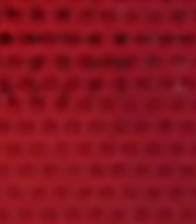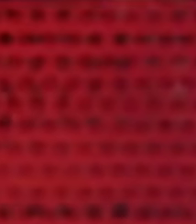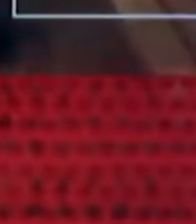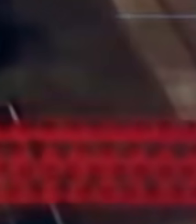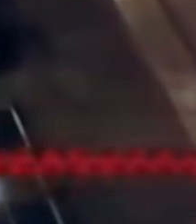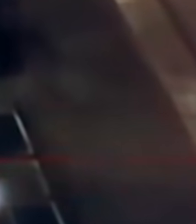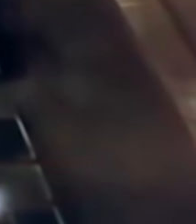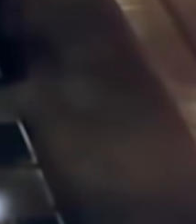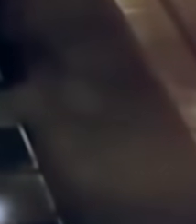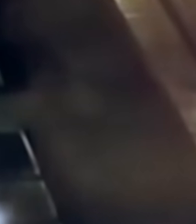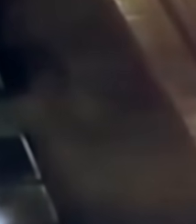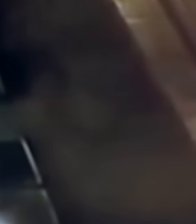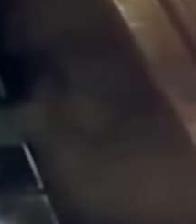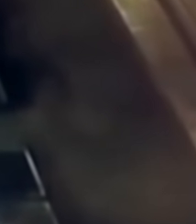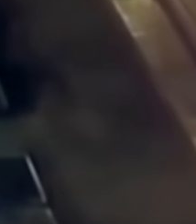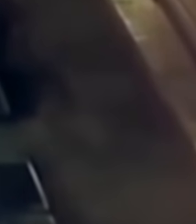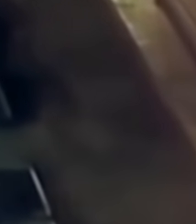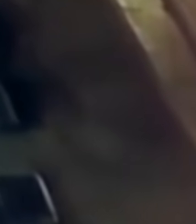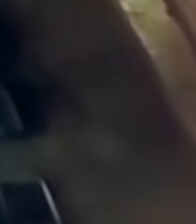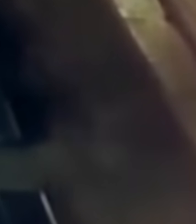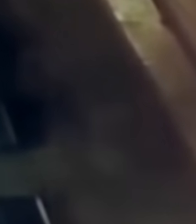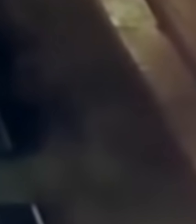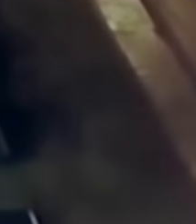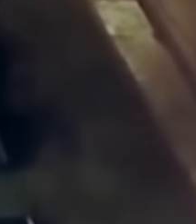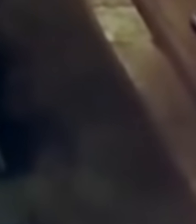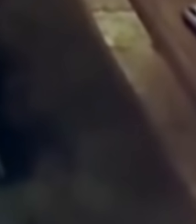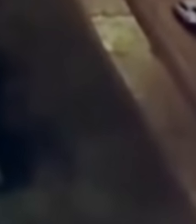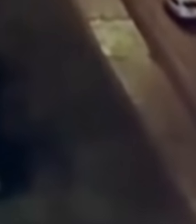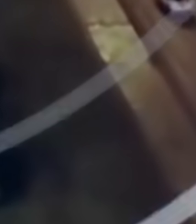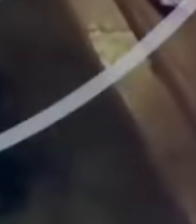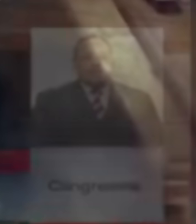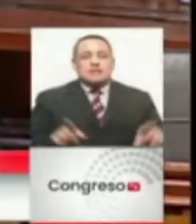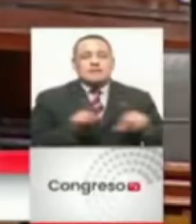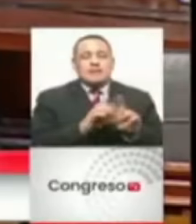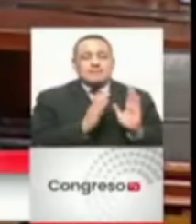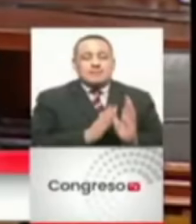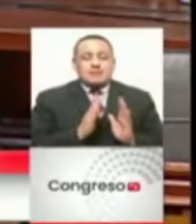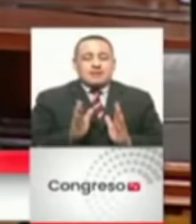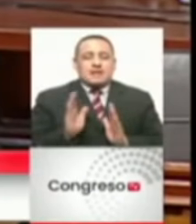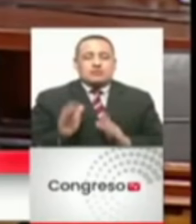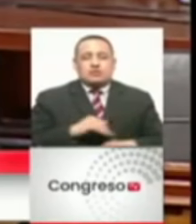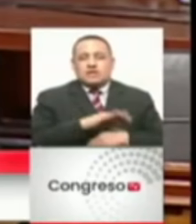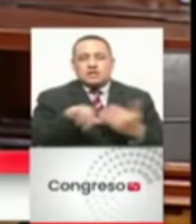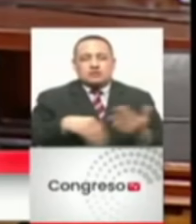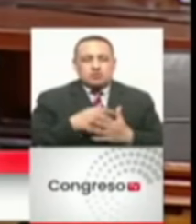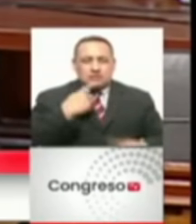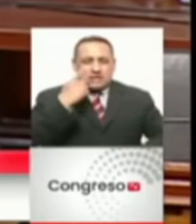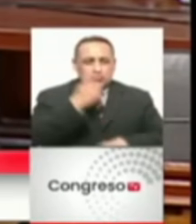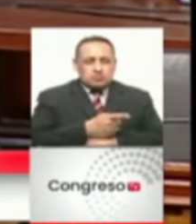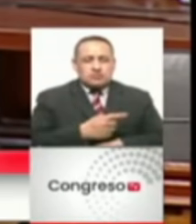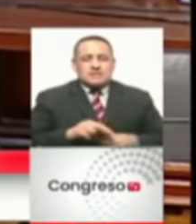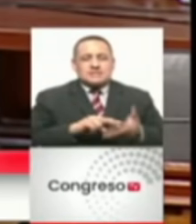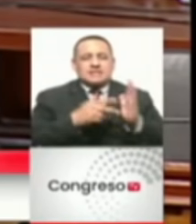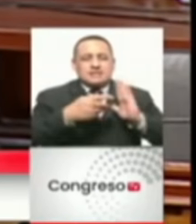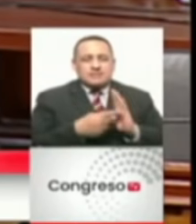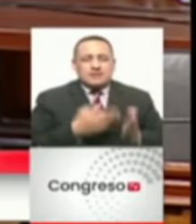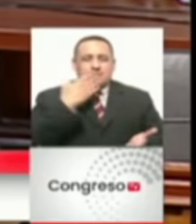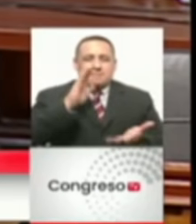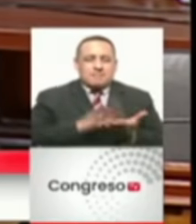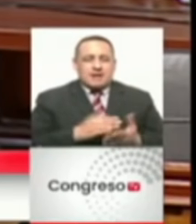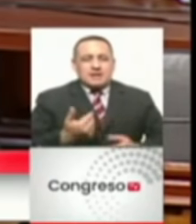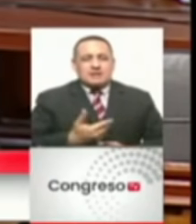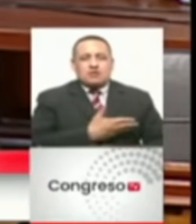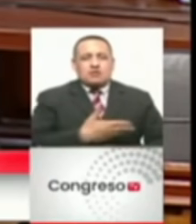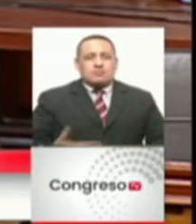Congresista Palacios, buenas noches, bienvenida al programa. Buenas noches, Jaime, gracias por la invitación y gracias a usted